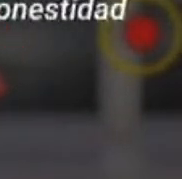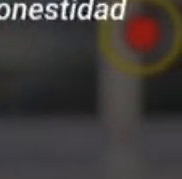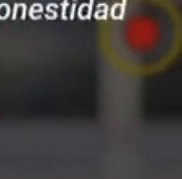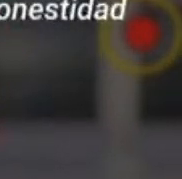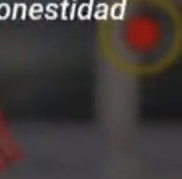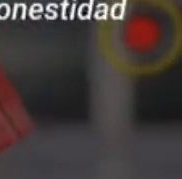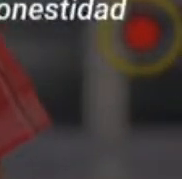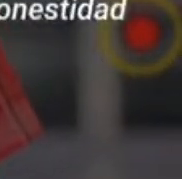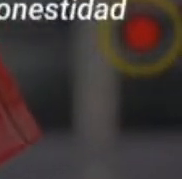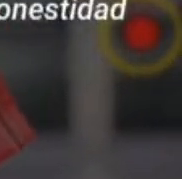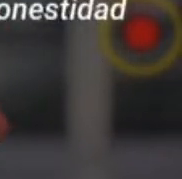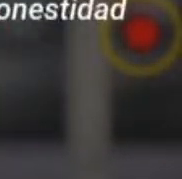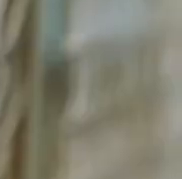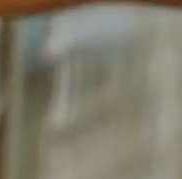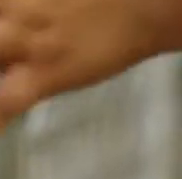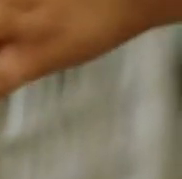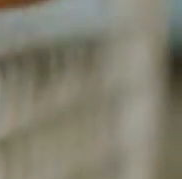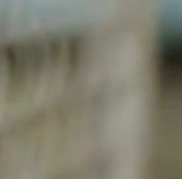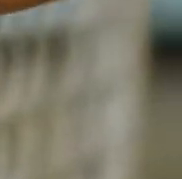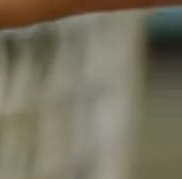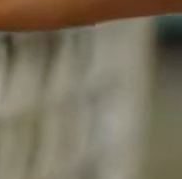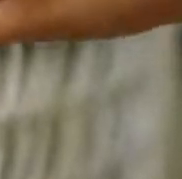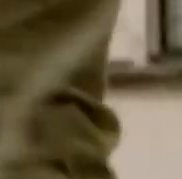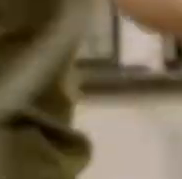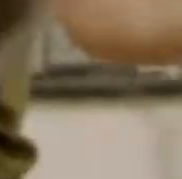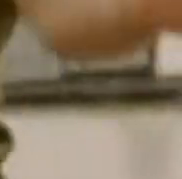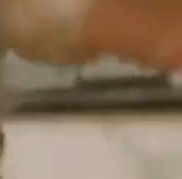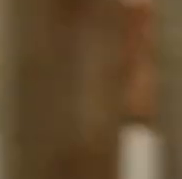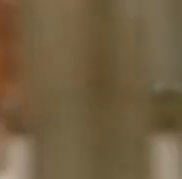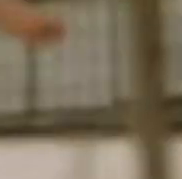jueves 22:30 horas.